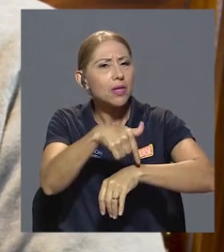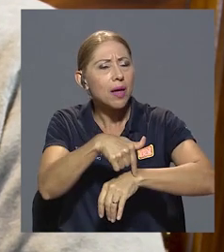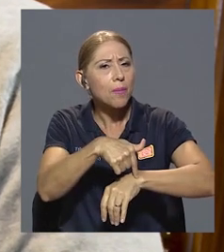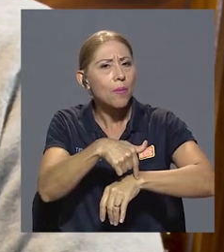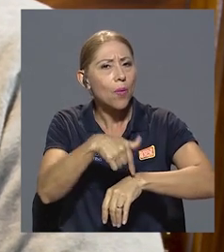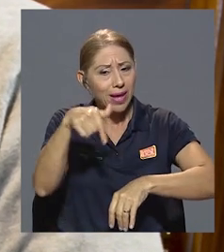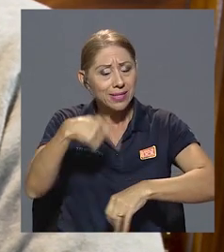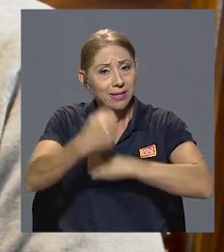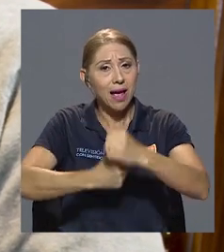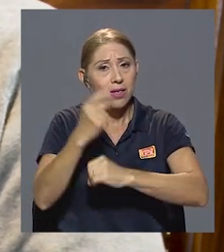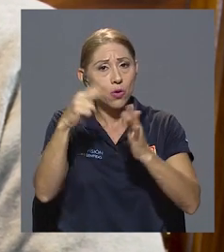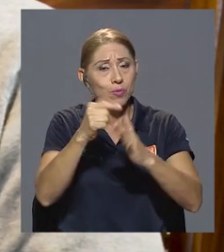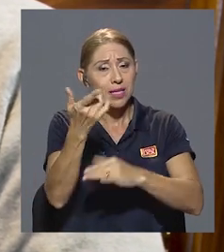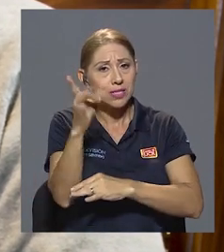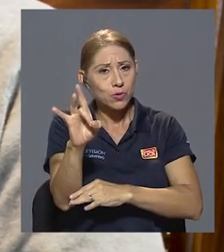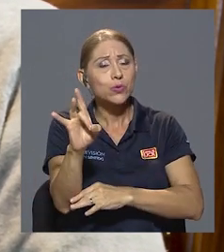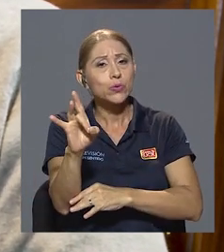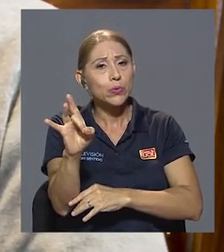2018 ha sido